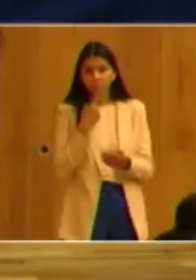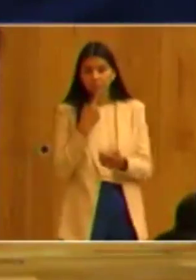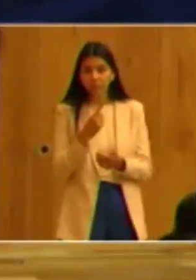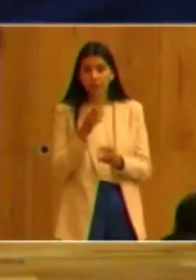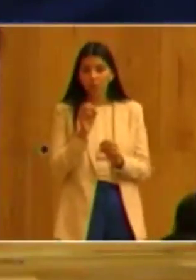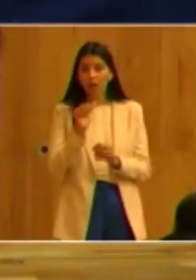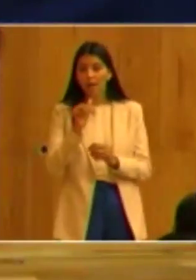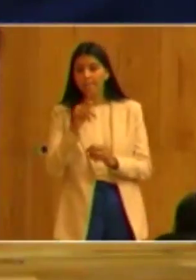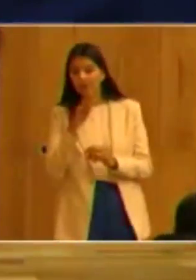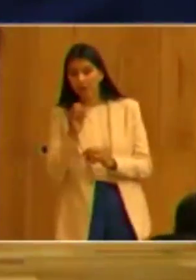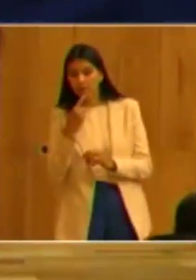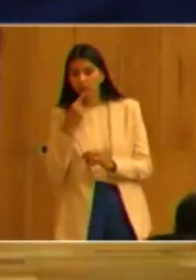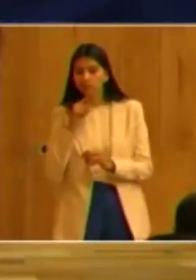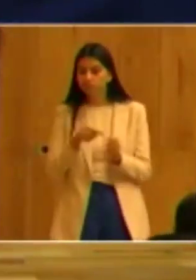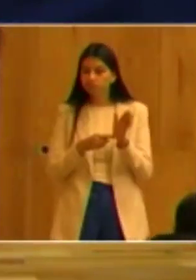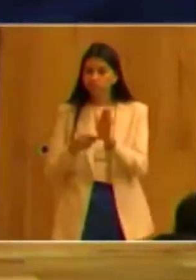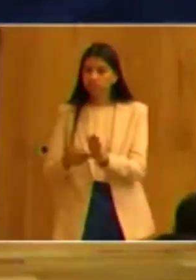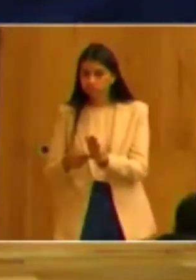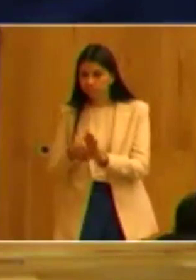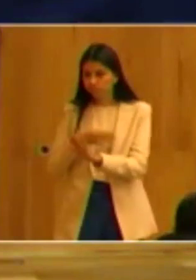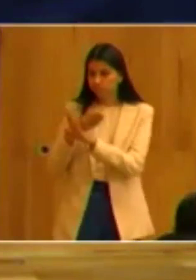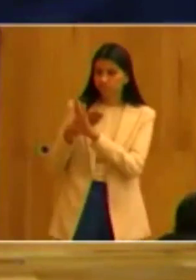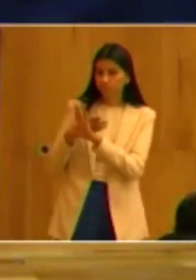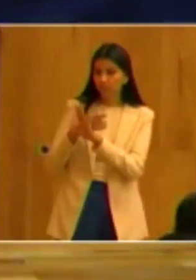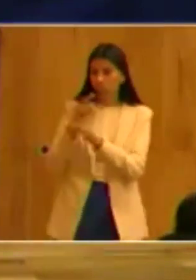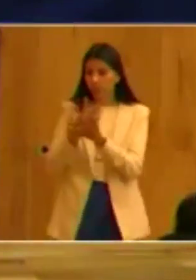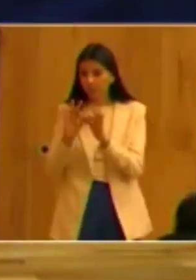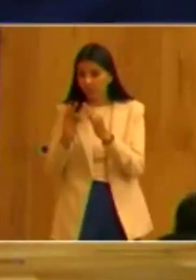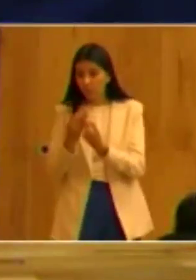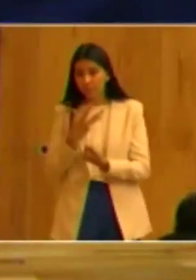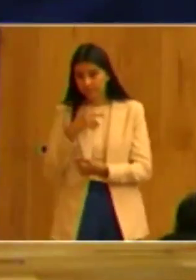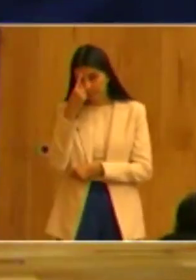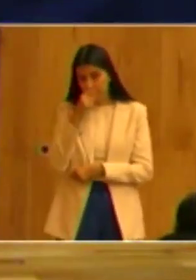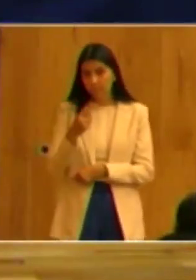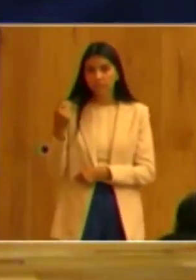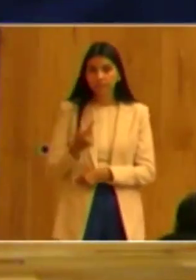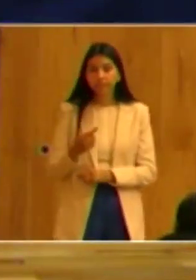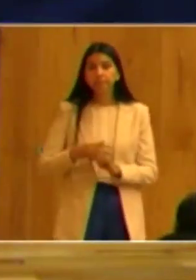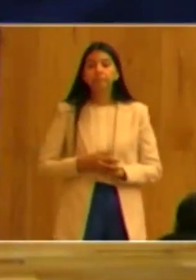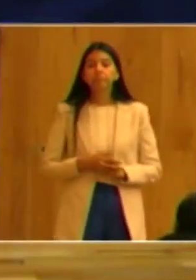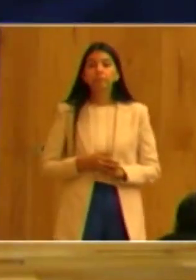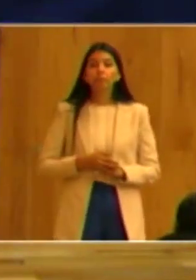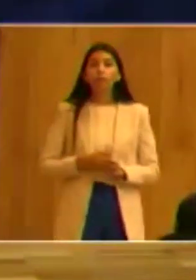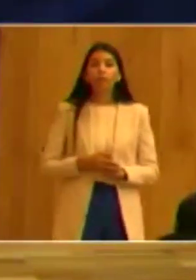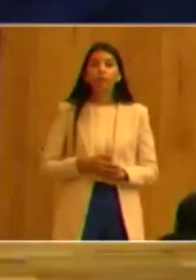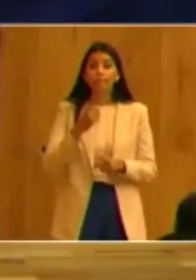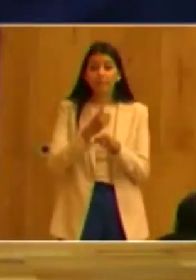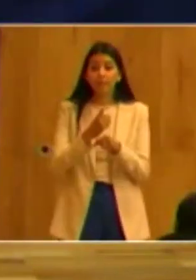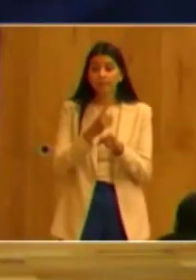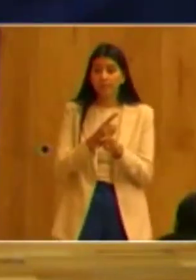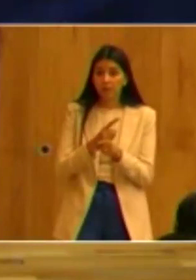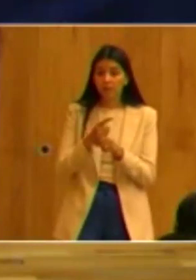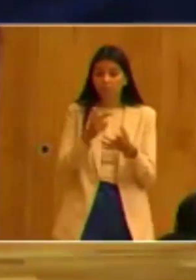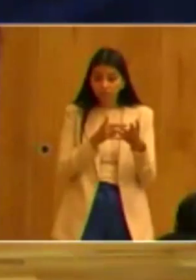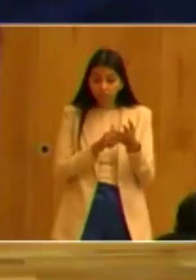que se haya decretado, son los únicos medios que se tiene para en una primera instancia no